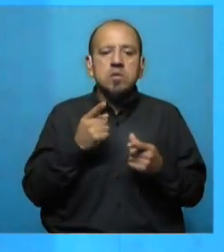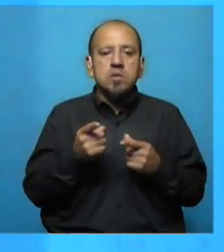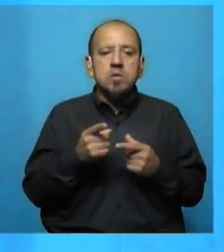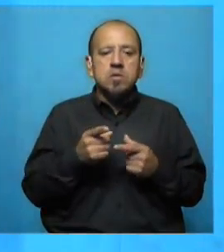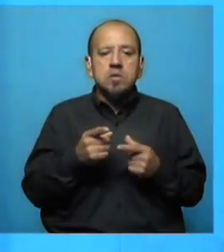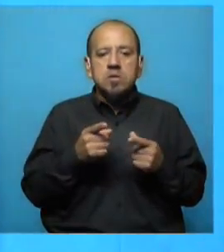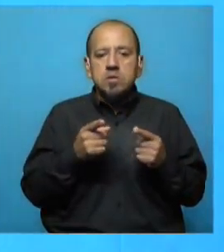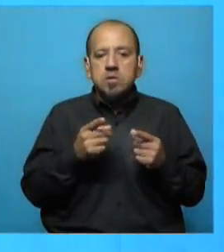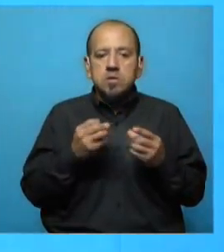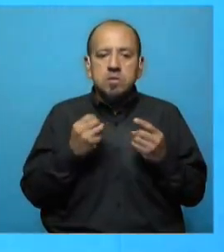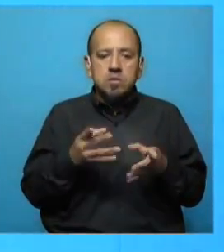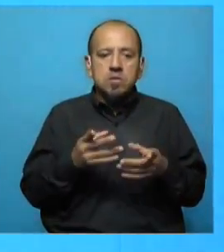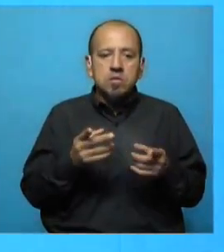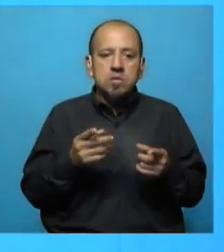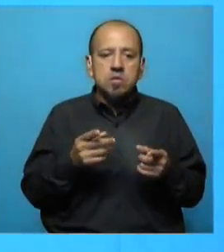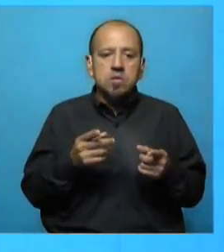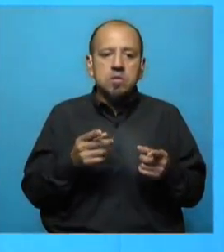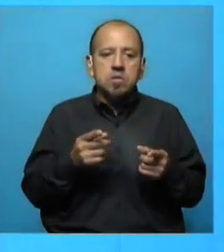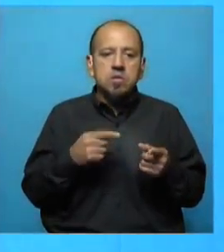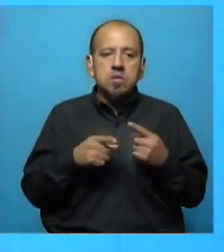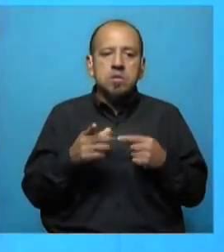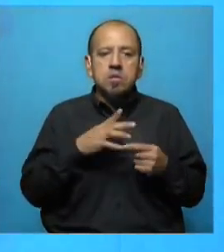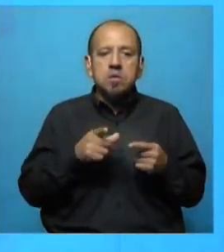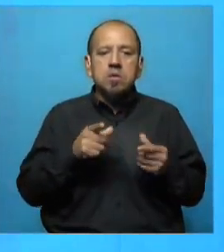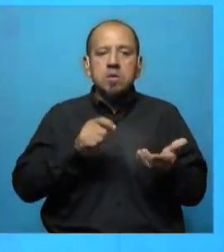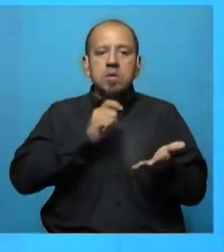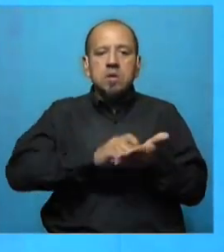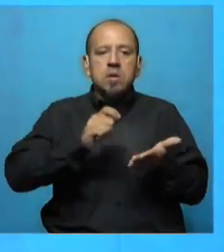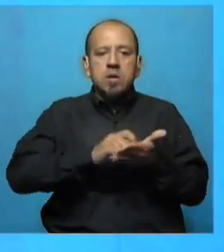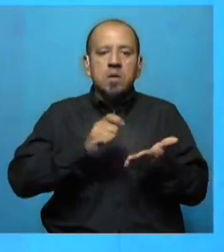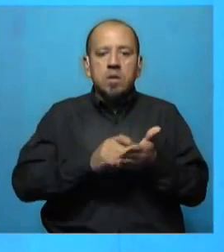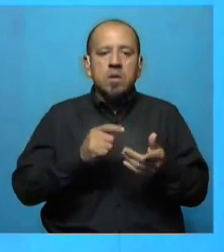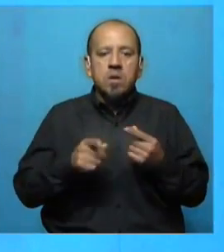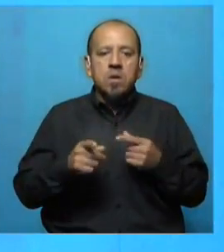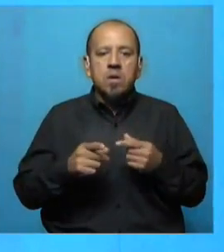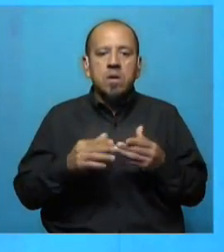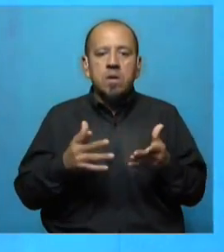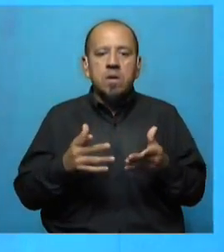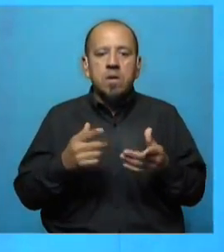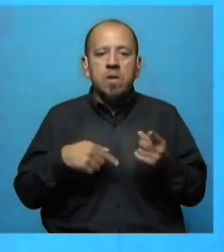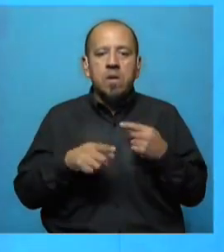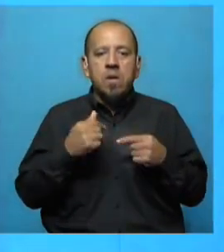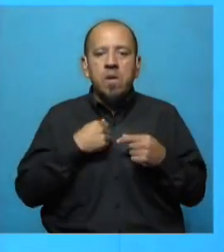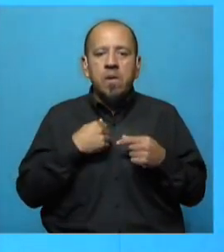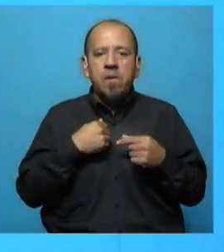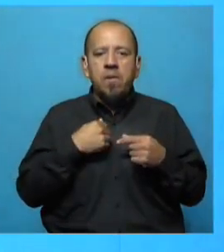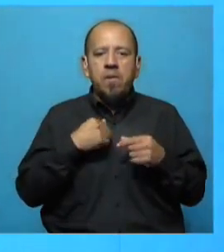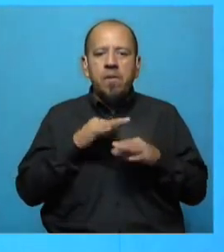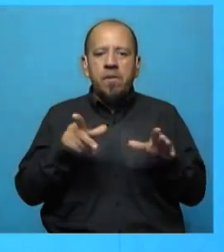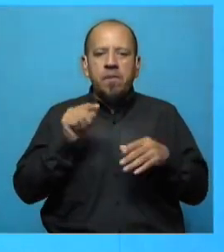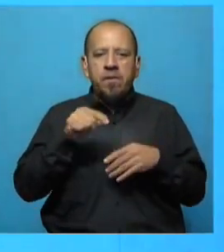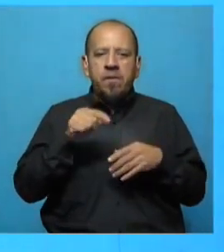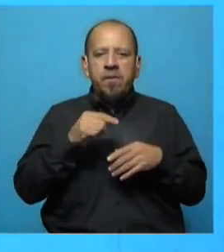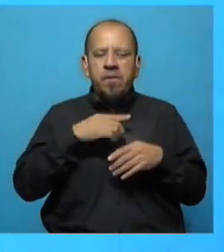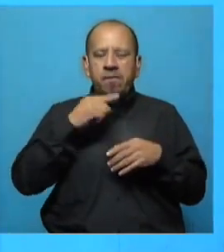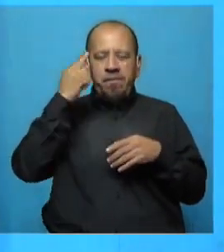porque creo que no porque vos ahí este al escribir algo que va a tener la repercusión que va a tener por el alcance que tiene mi cuenta por ejemplo y bueno